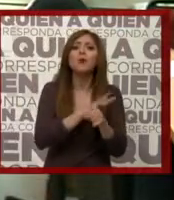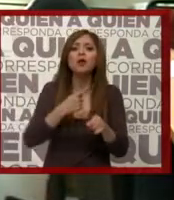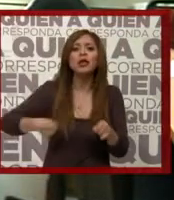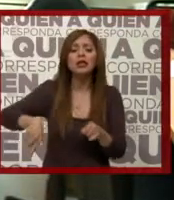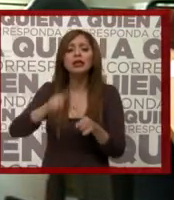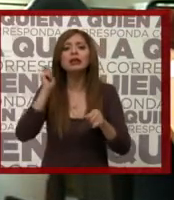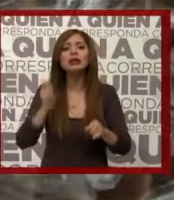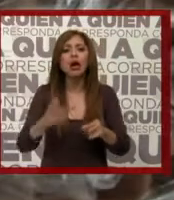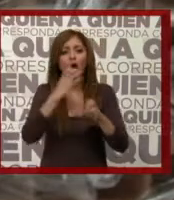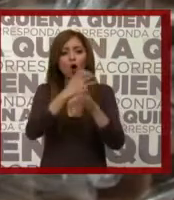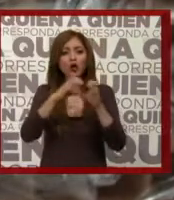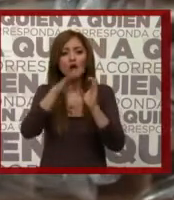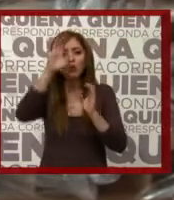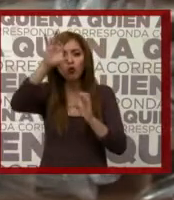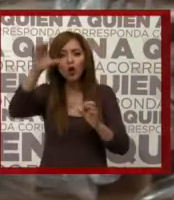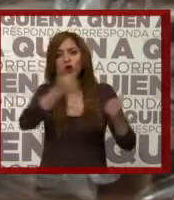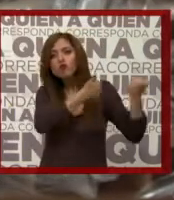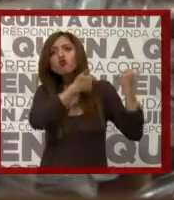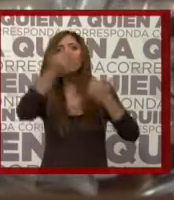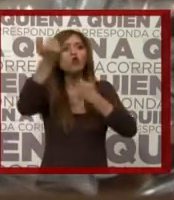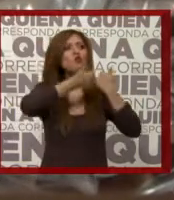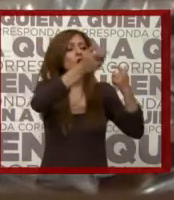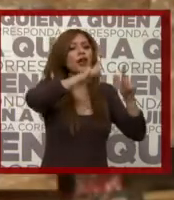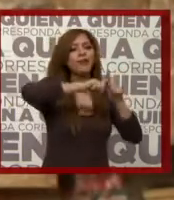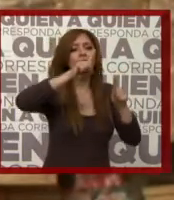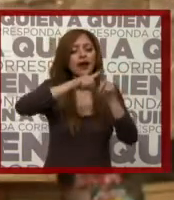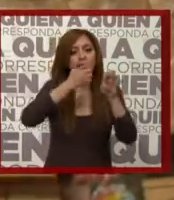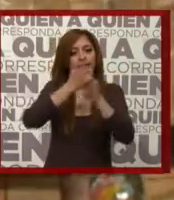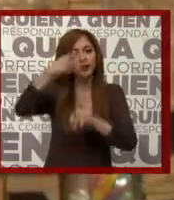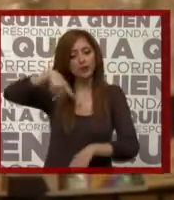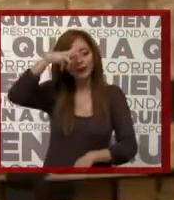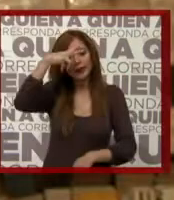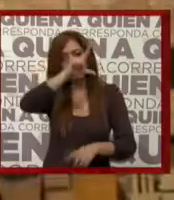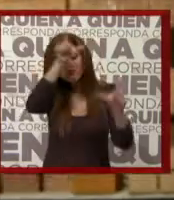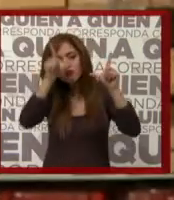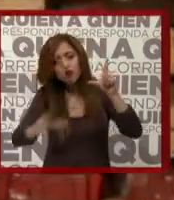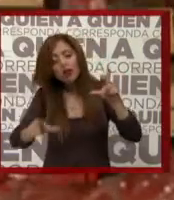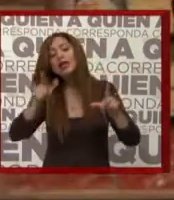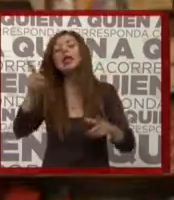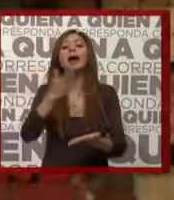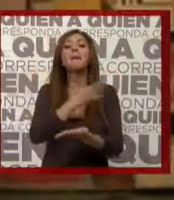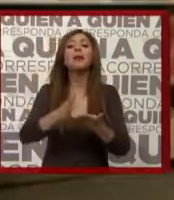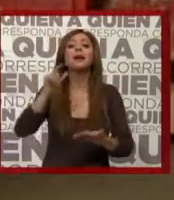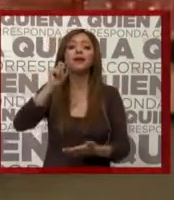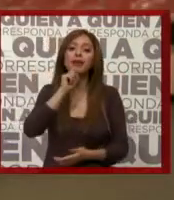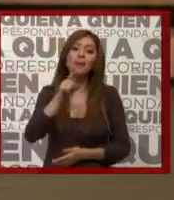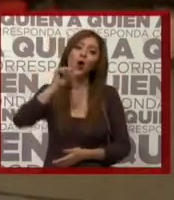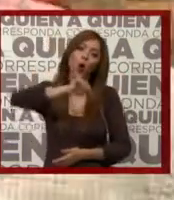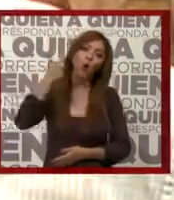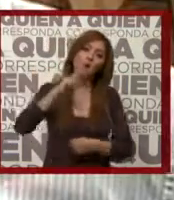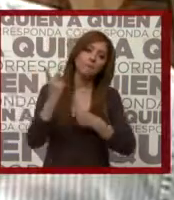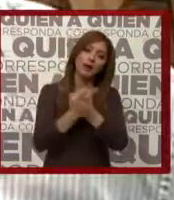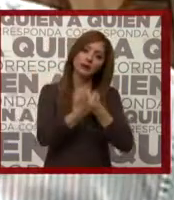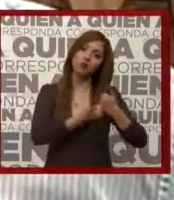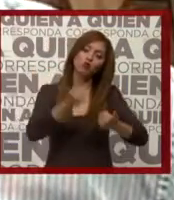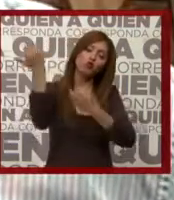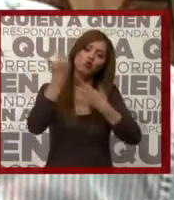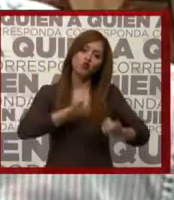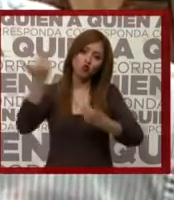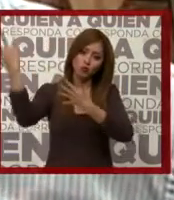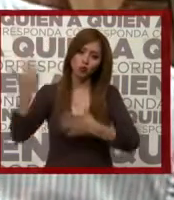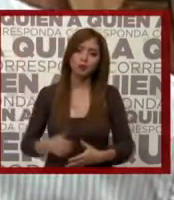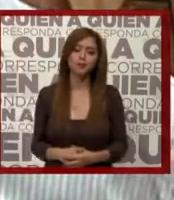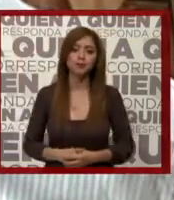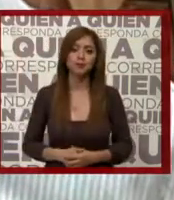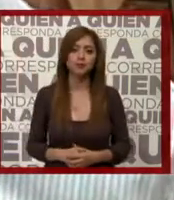mayoría de su mercancía se envía al interior de la República y además porque se exportan a otros países. Digamos que desde que